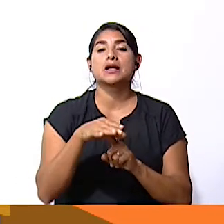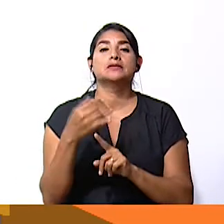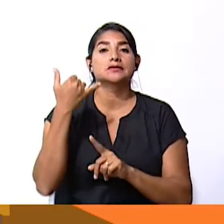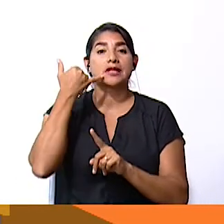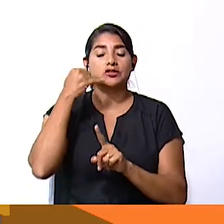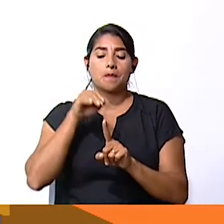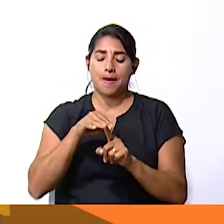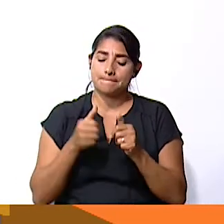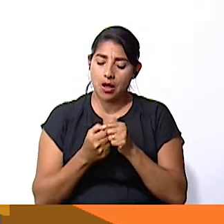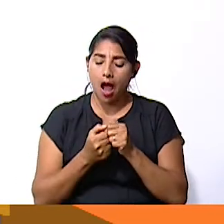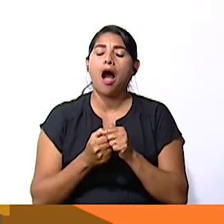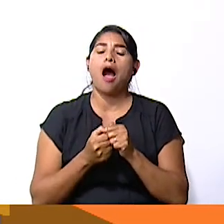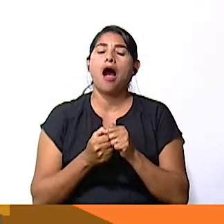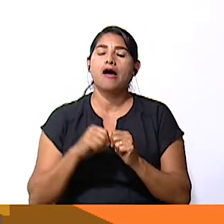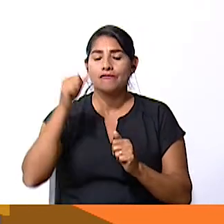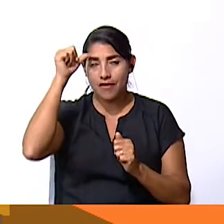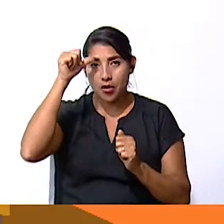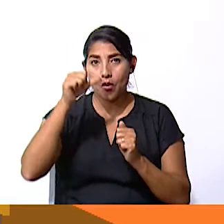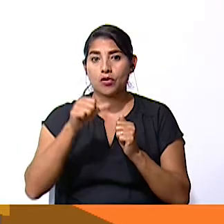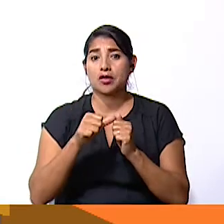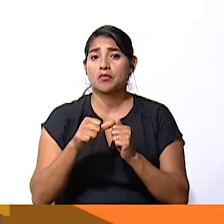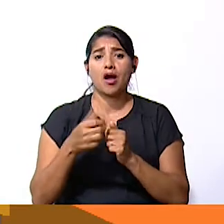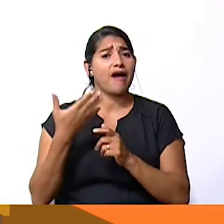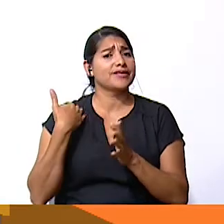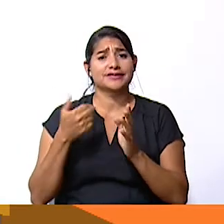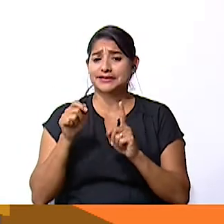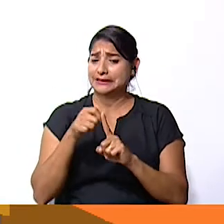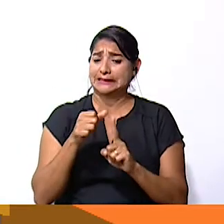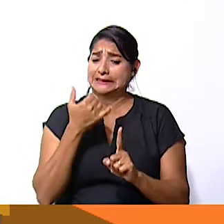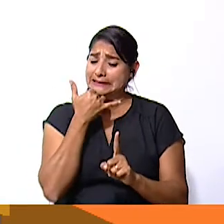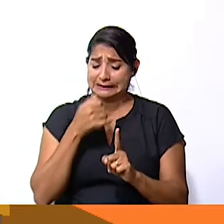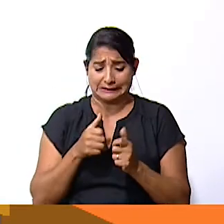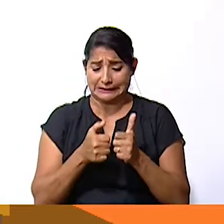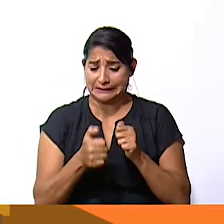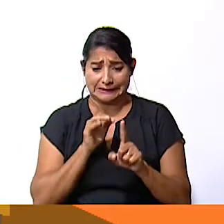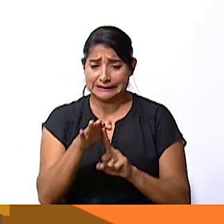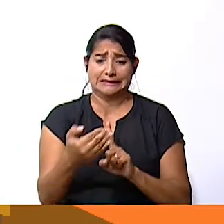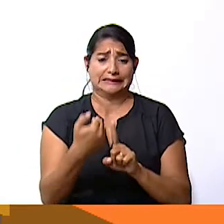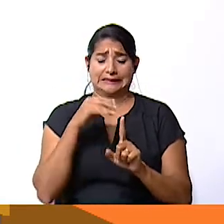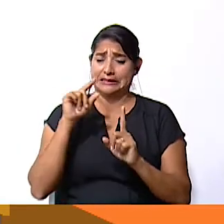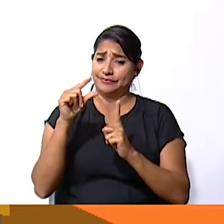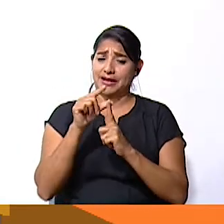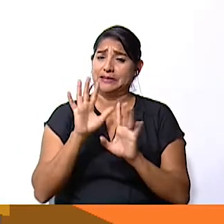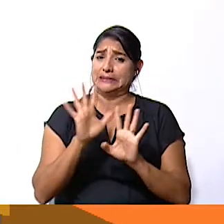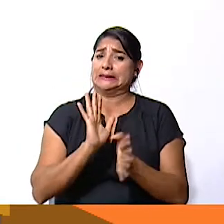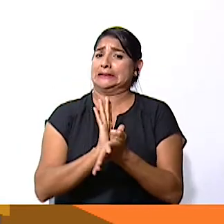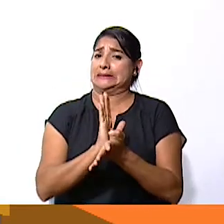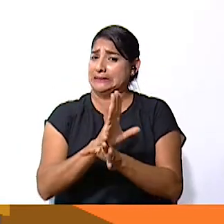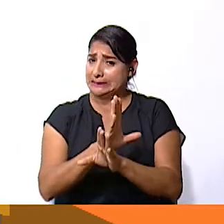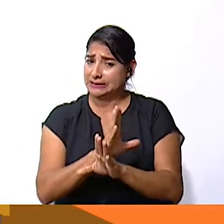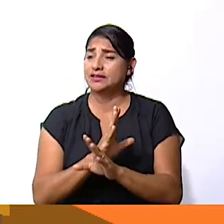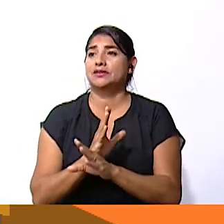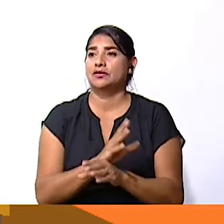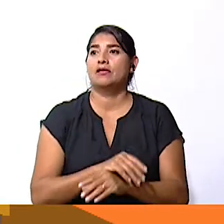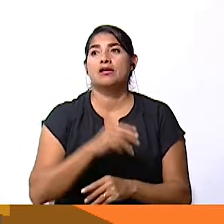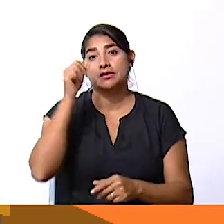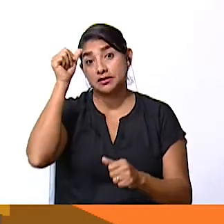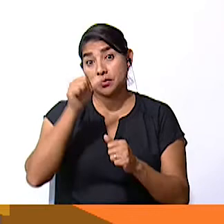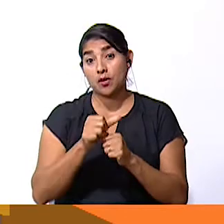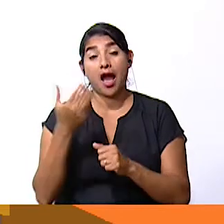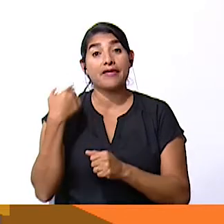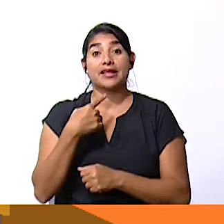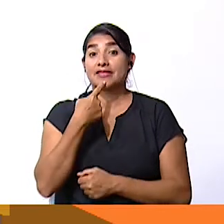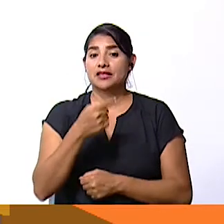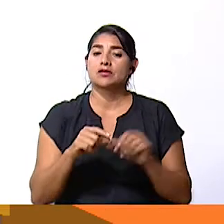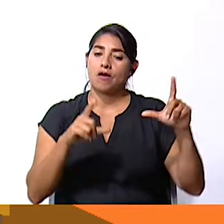mensaje de texto, que tanto lo hemos perdido, ¿verdad? Muy bien. Bueno, yo les estaba comentando al inicio que estaba viendo unas lindas